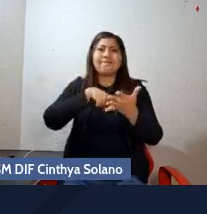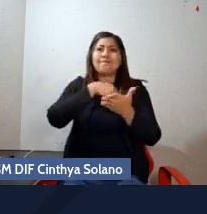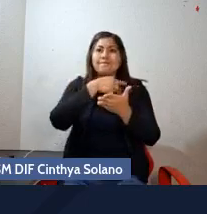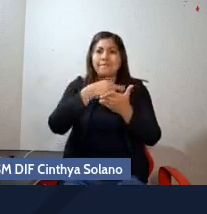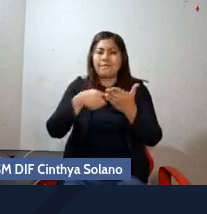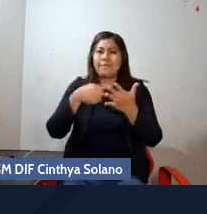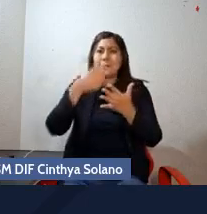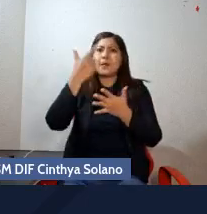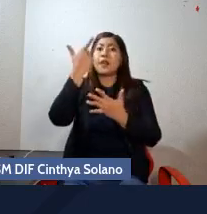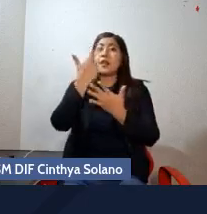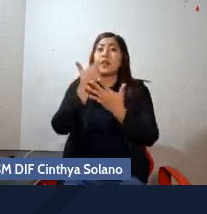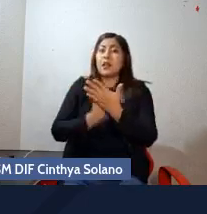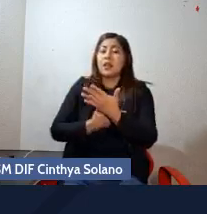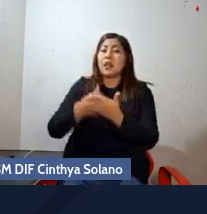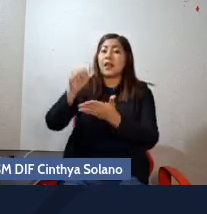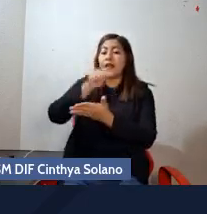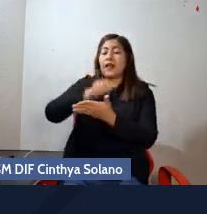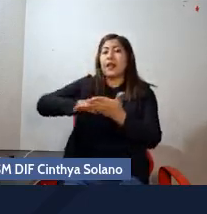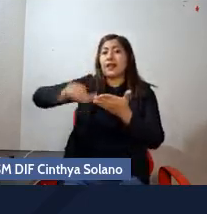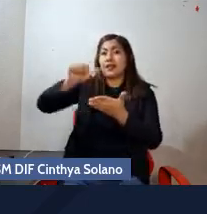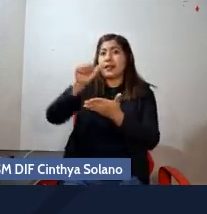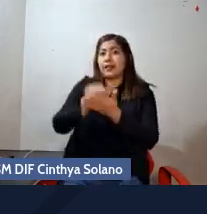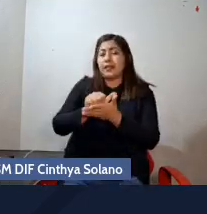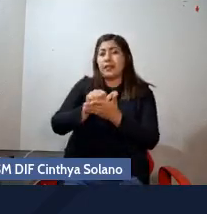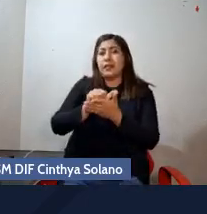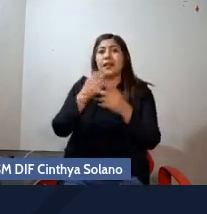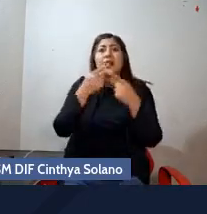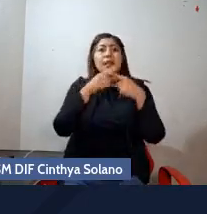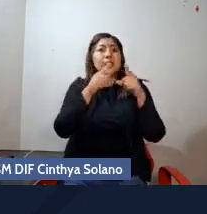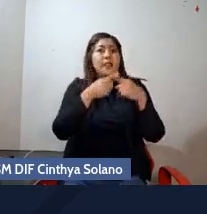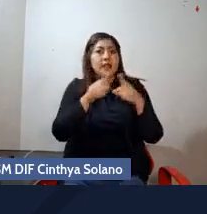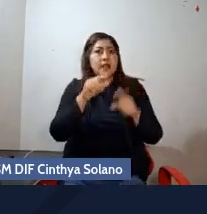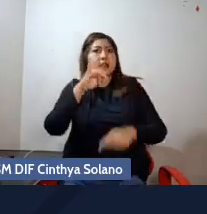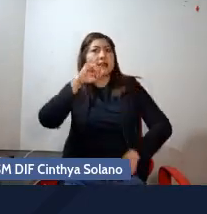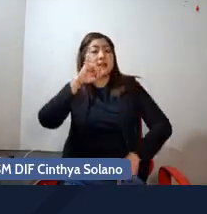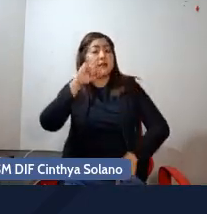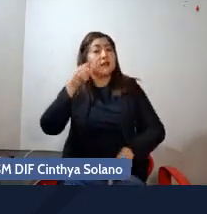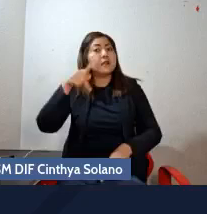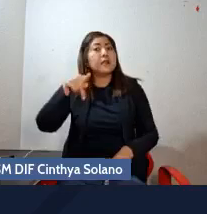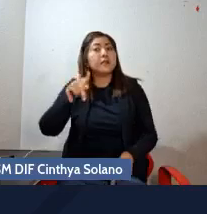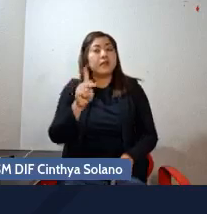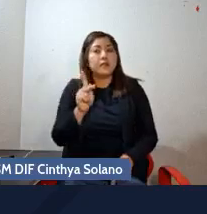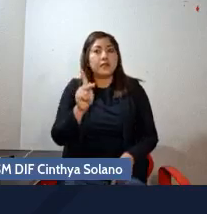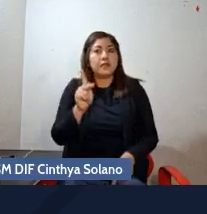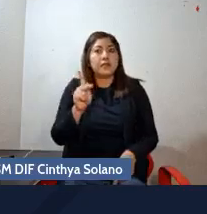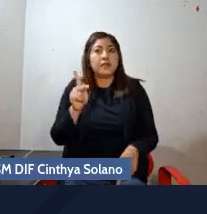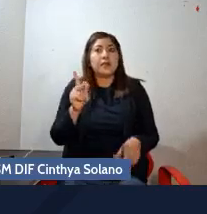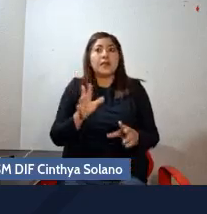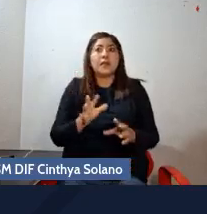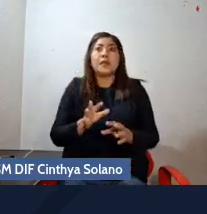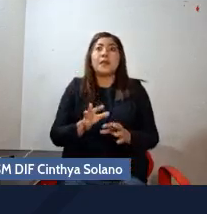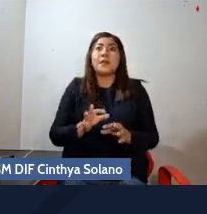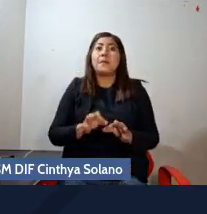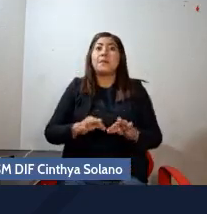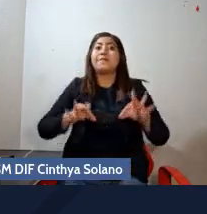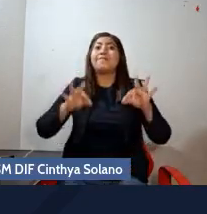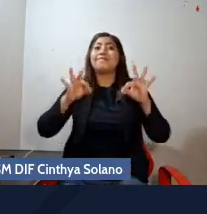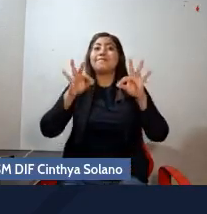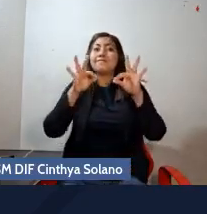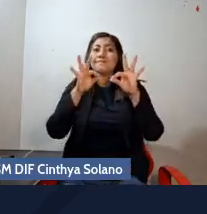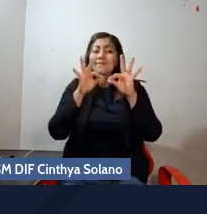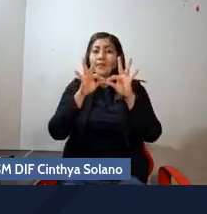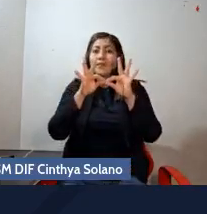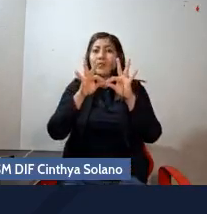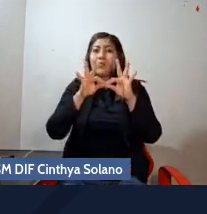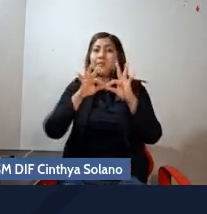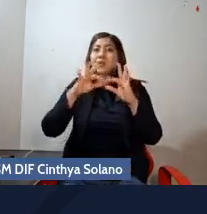este material que se está dando. Sin embargo, también es muy importante dejarlo en claro. Sí, pero esos documentos se